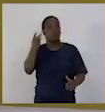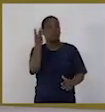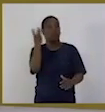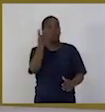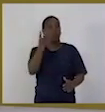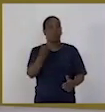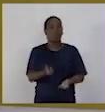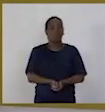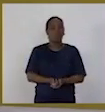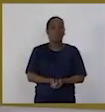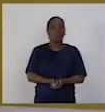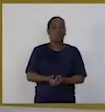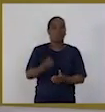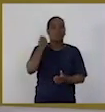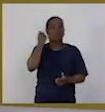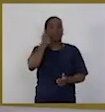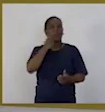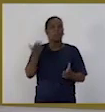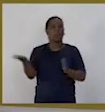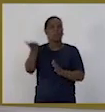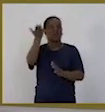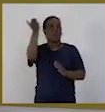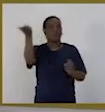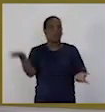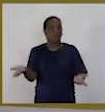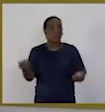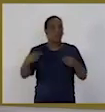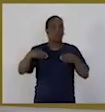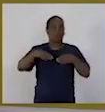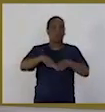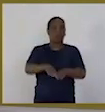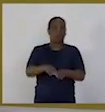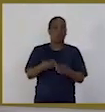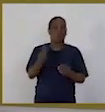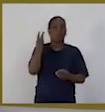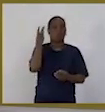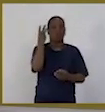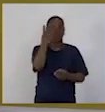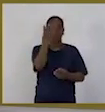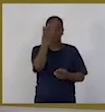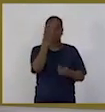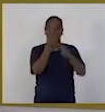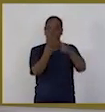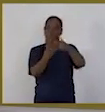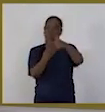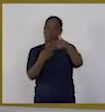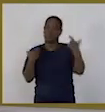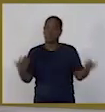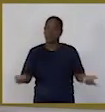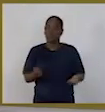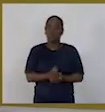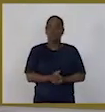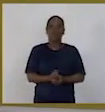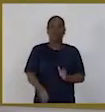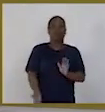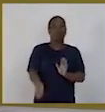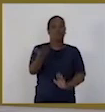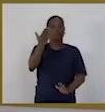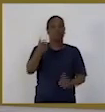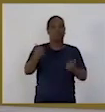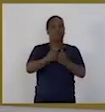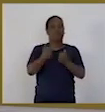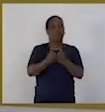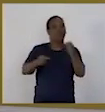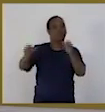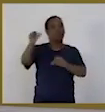tres ocurre a mayor velocidad. En este caso, juntando los factores, en cuál aumenta o aumentaría los choques efectivos